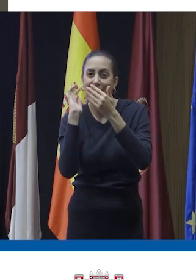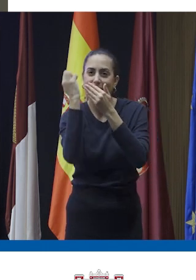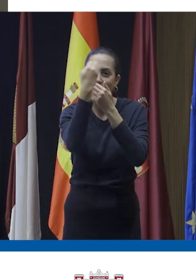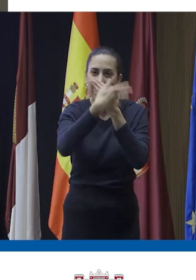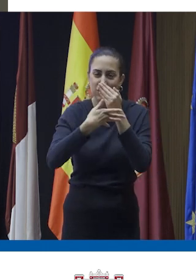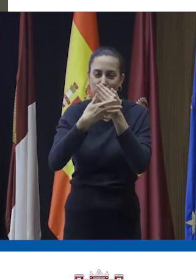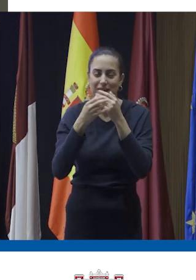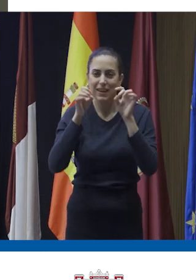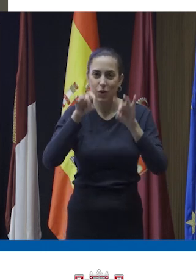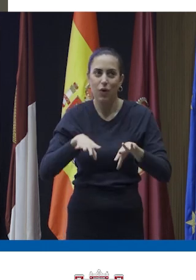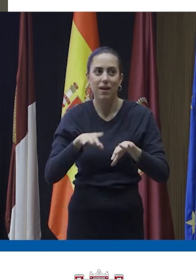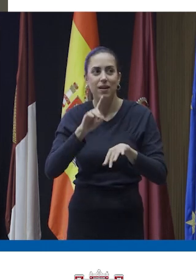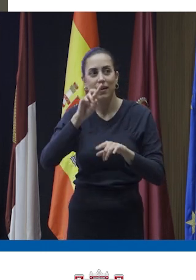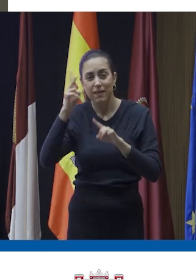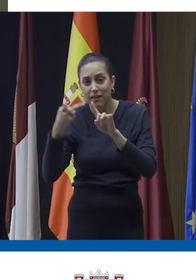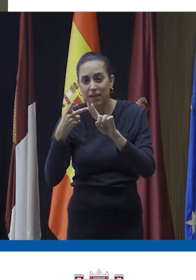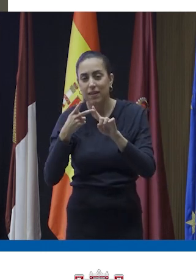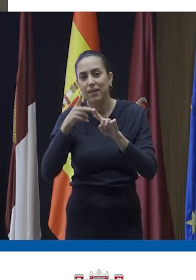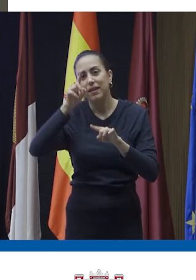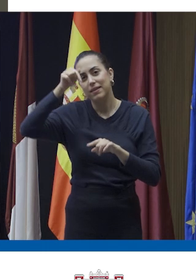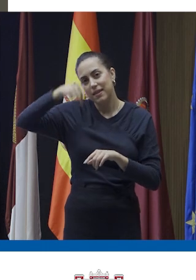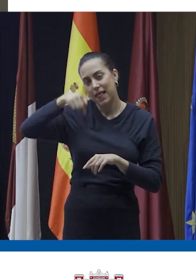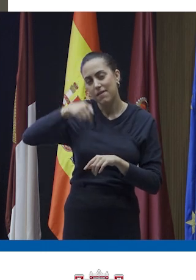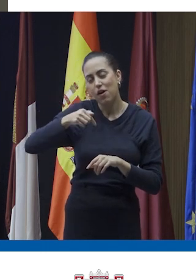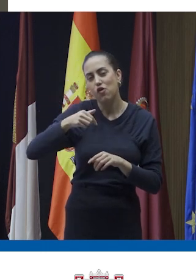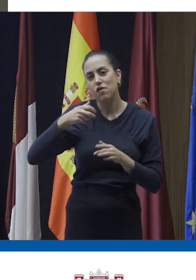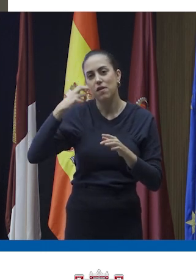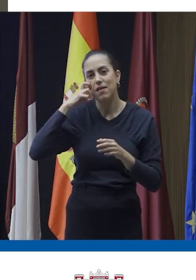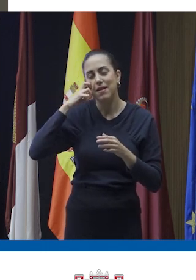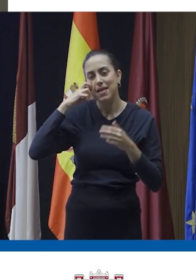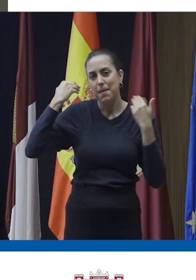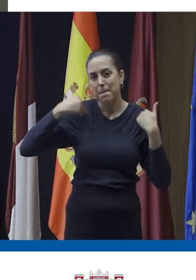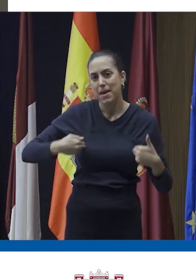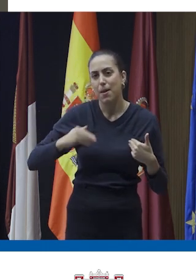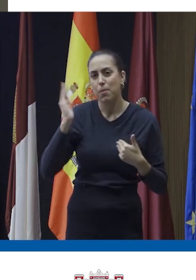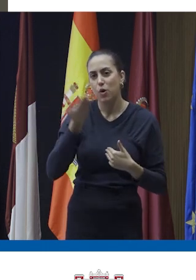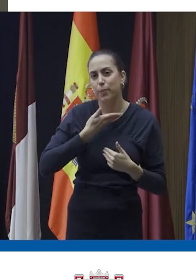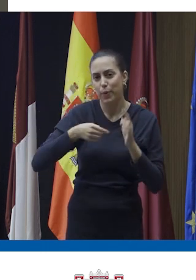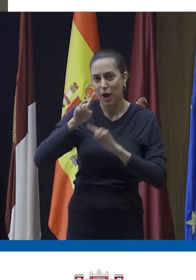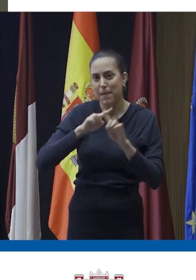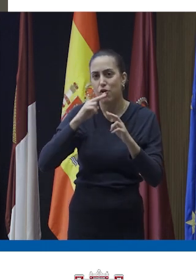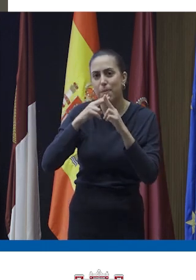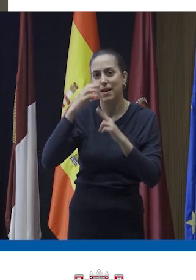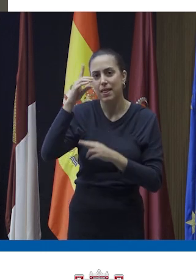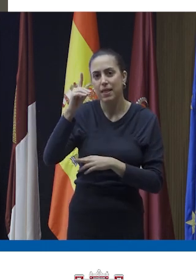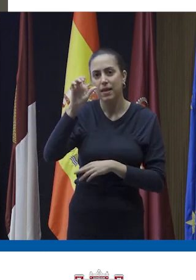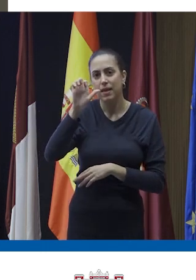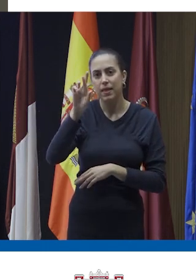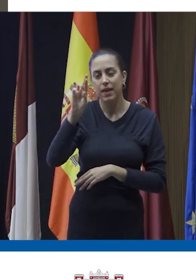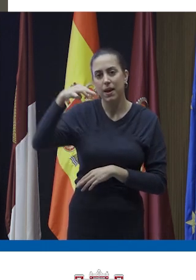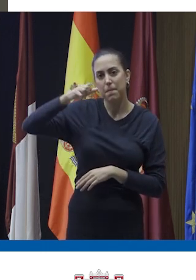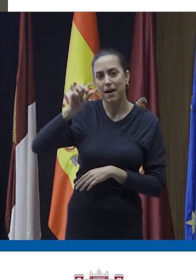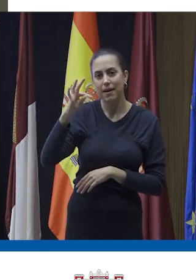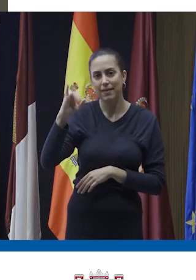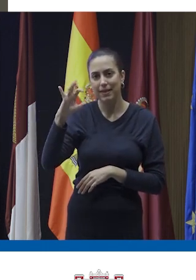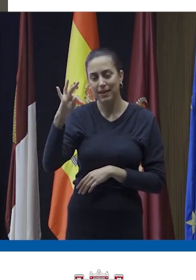subcapsular anterior producida por una dermatitis atópica. E incluso en el caso de existir traumatismos, puede